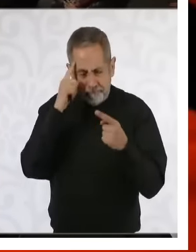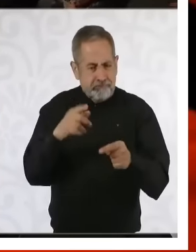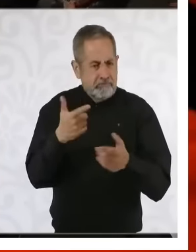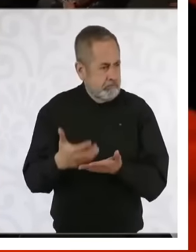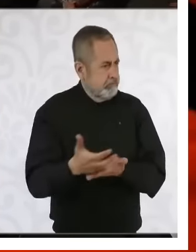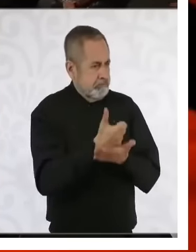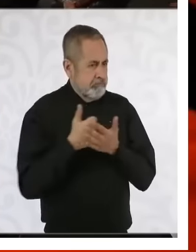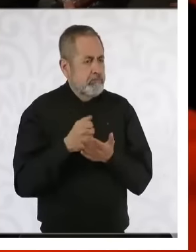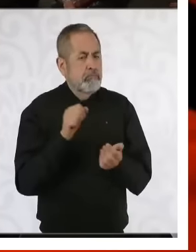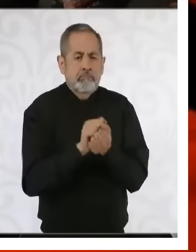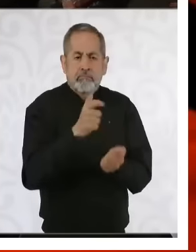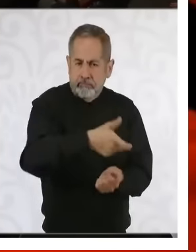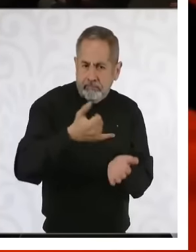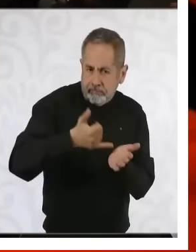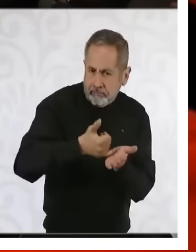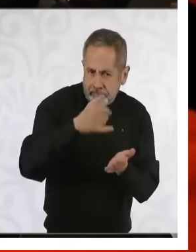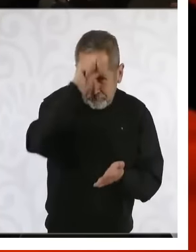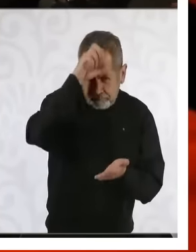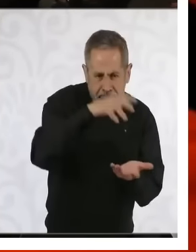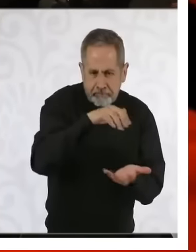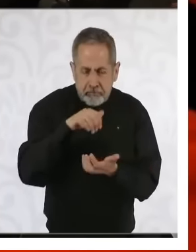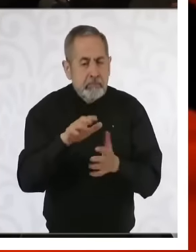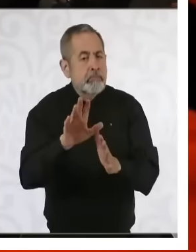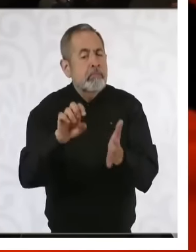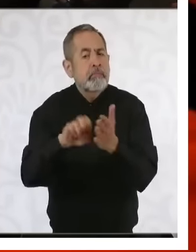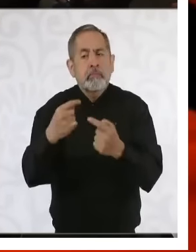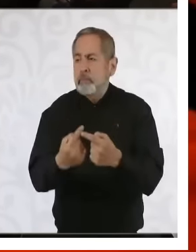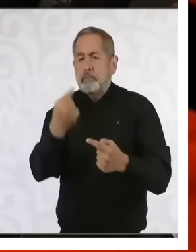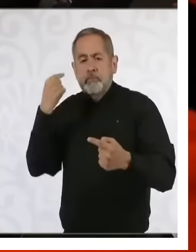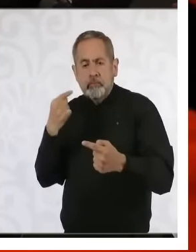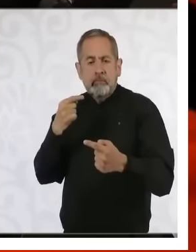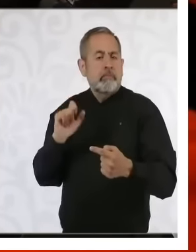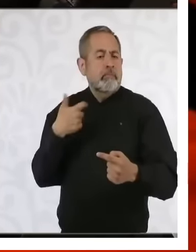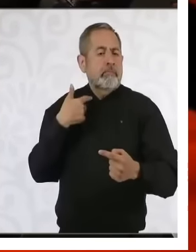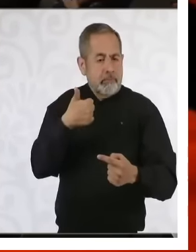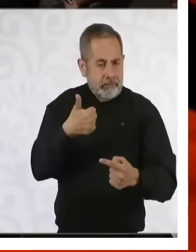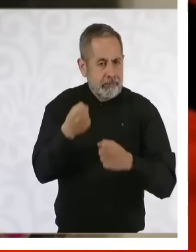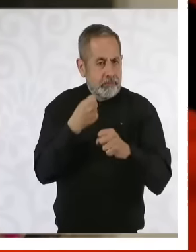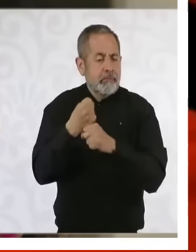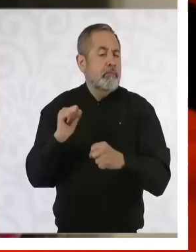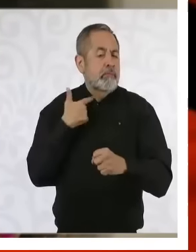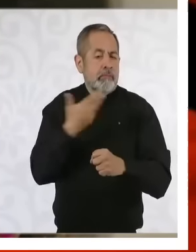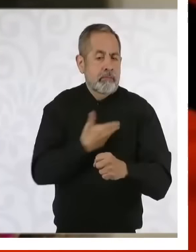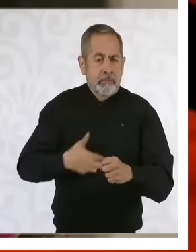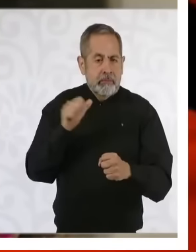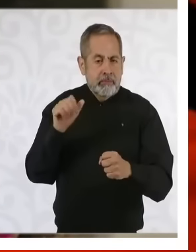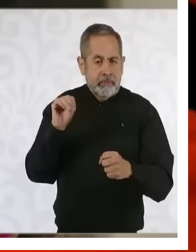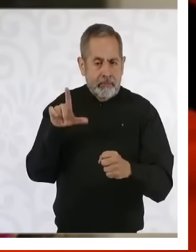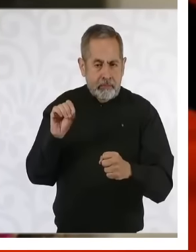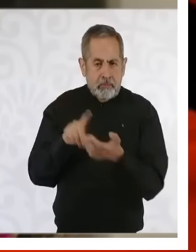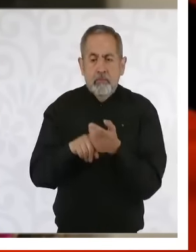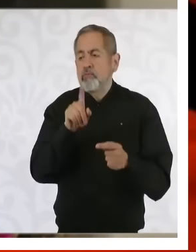al gobierno. Aquí, por ejemplo, en el sexenio pasado, con el presidente López Obrador, productores,